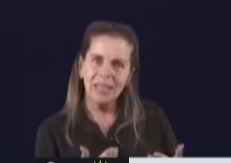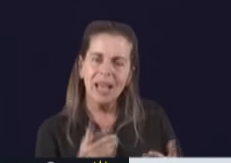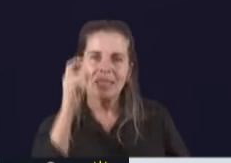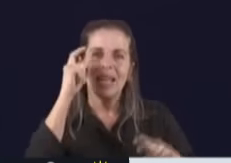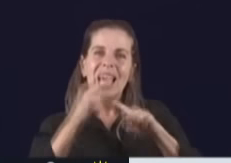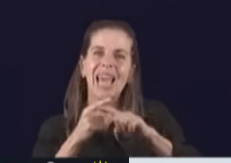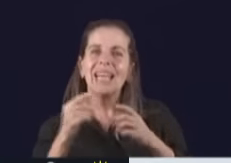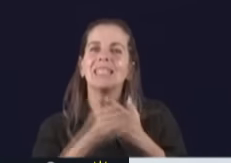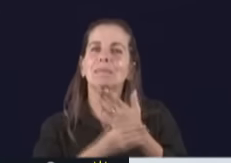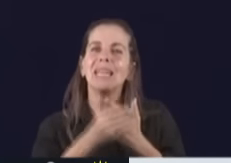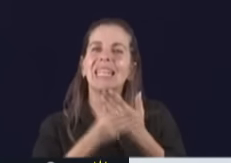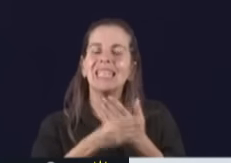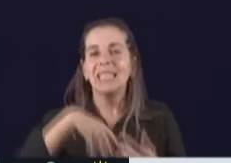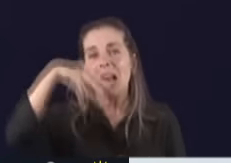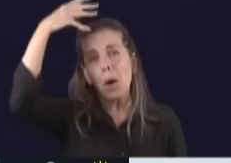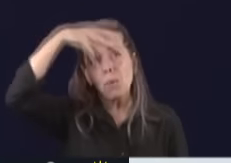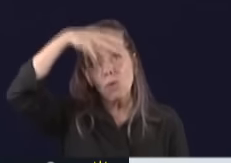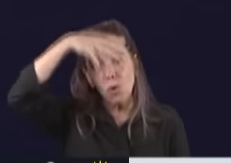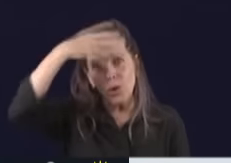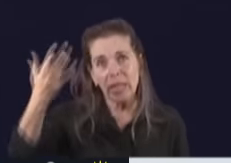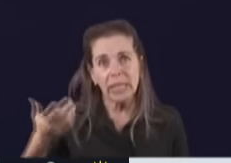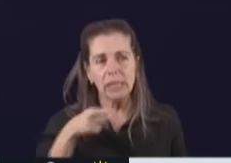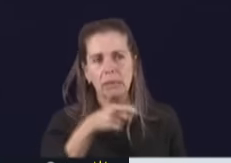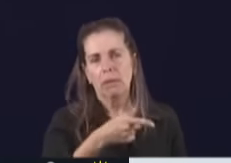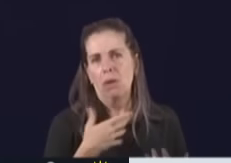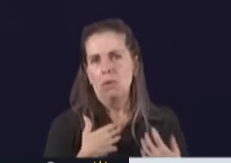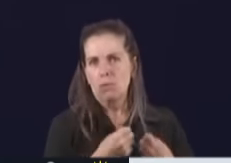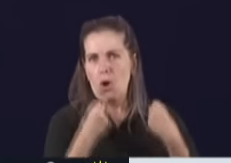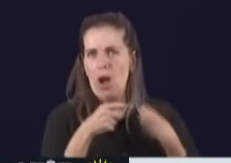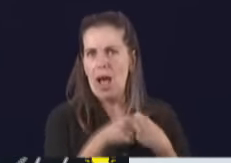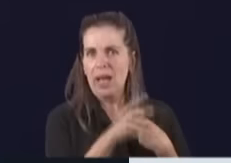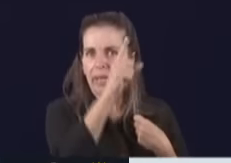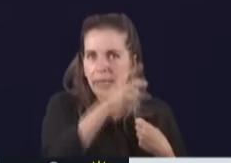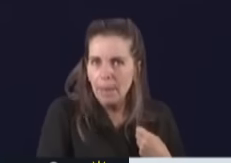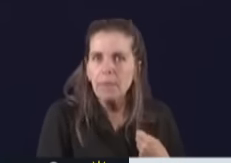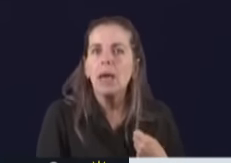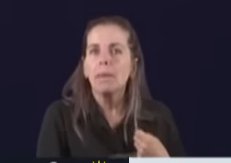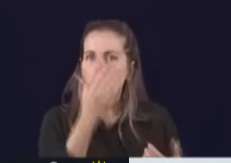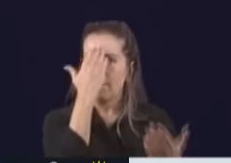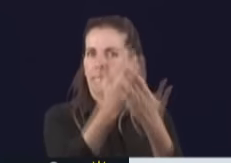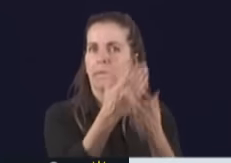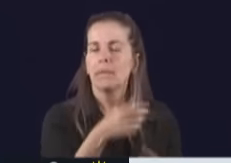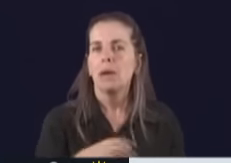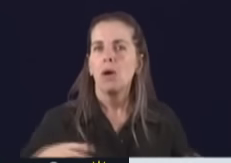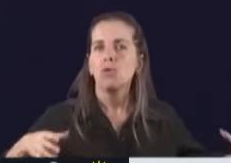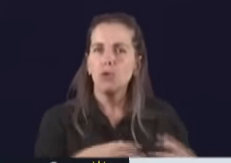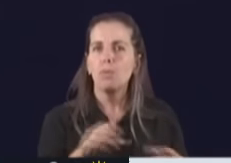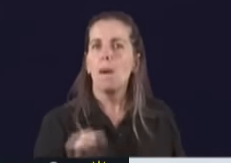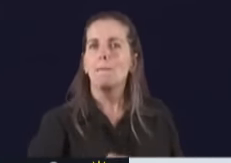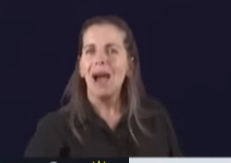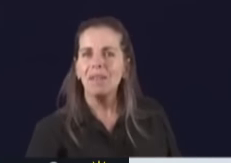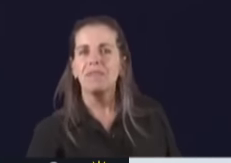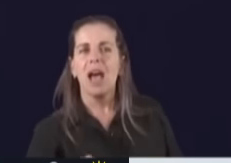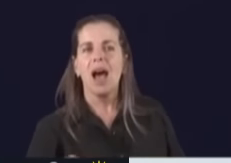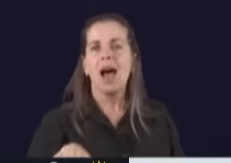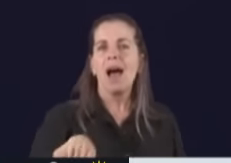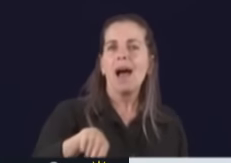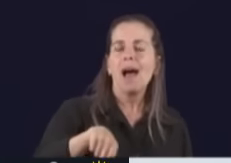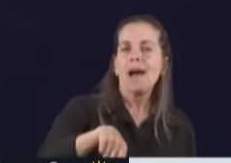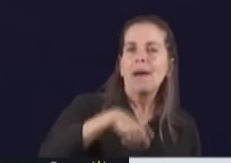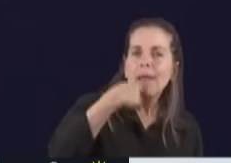ex ministra Patricia Bullrich por su coraje para enfrentar las mafias e impulsar una doctrina de seguridad que ahora